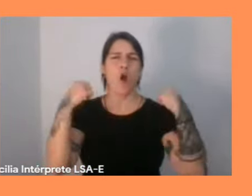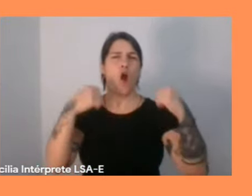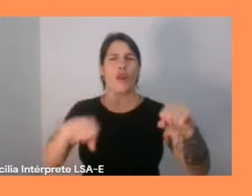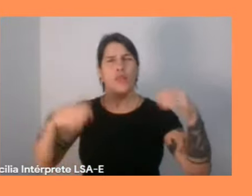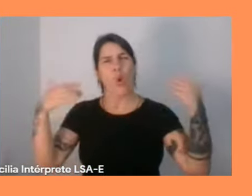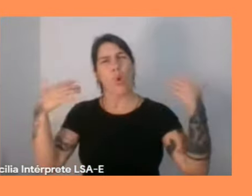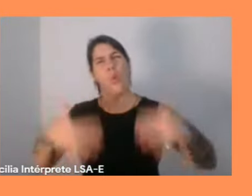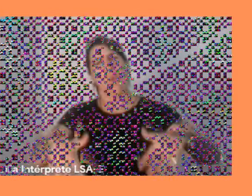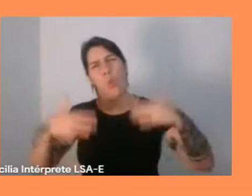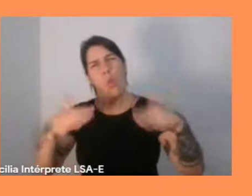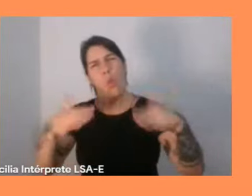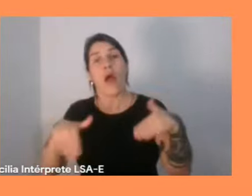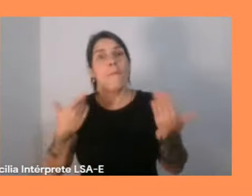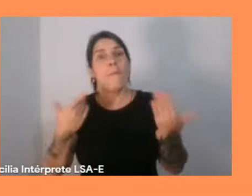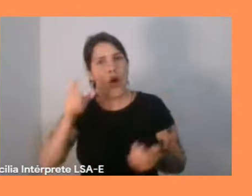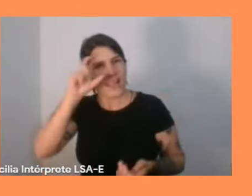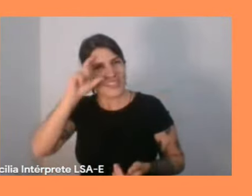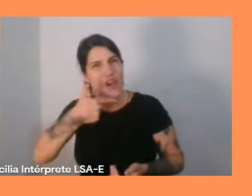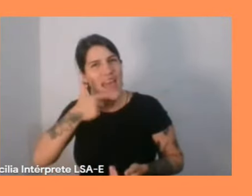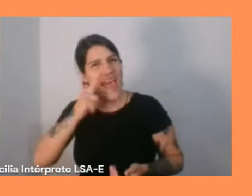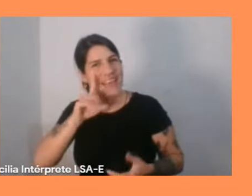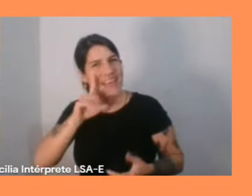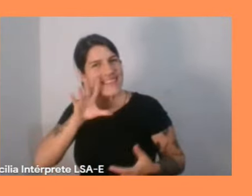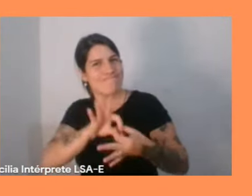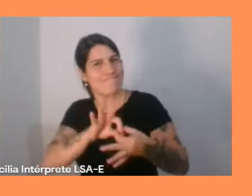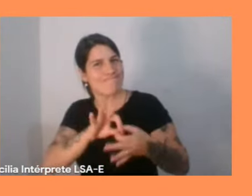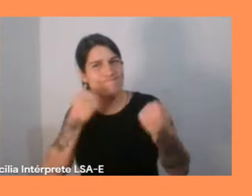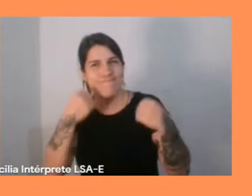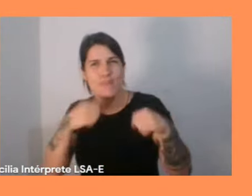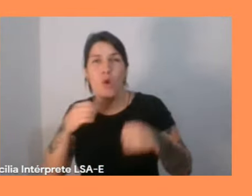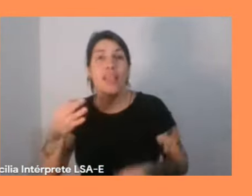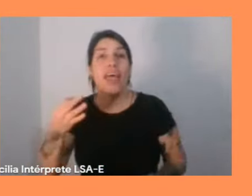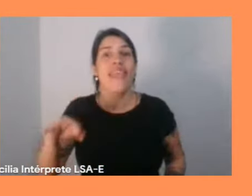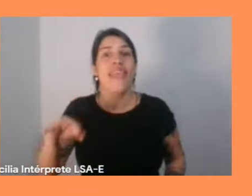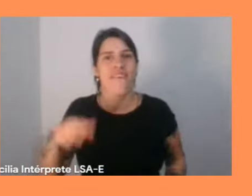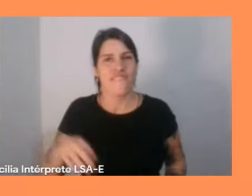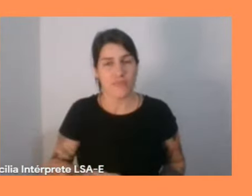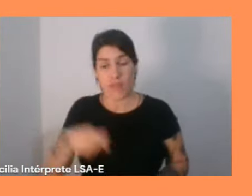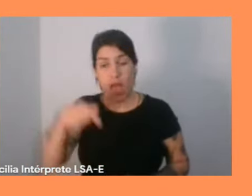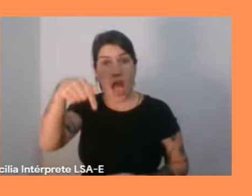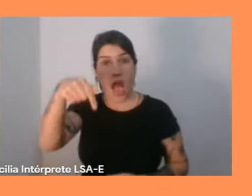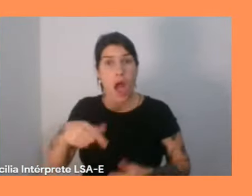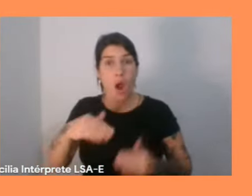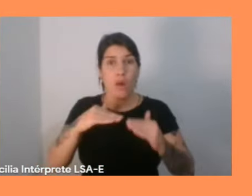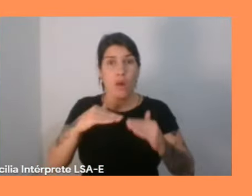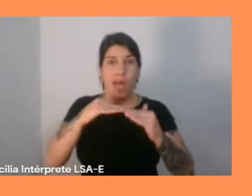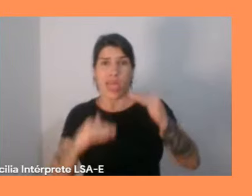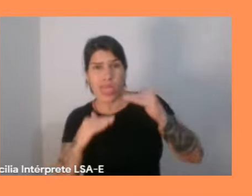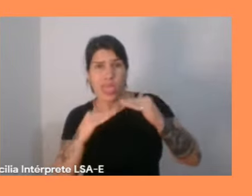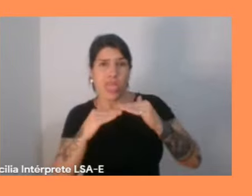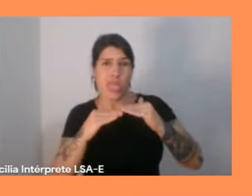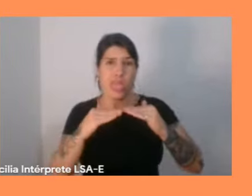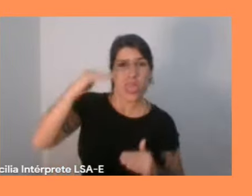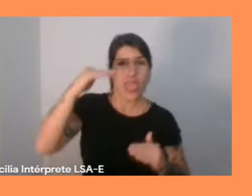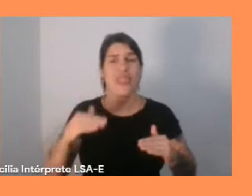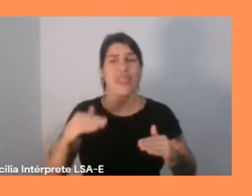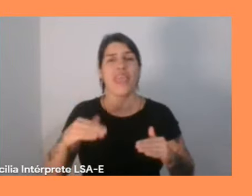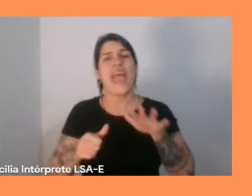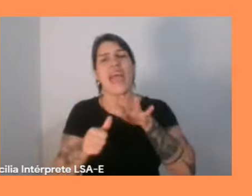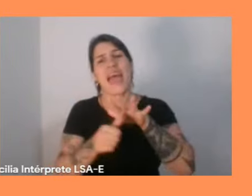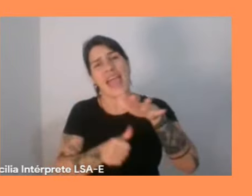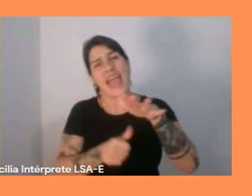la actualidad, la brecha de género en el deporte aún es muy, muy amplia. Las niñas, adolescentes, mujeres